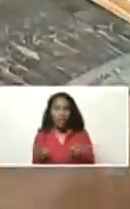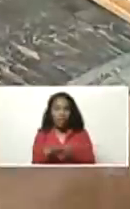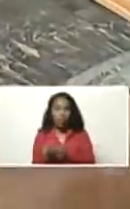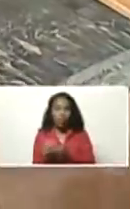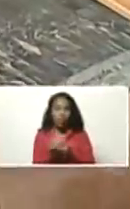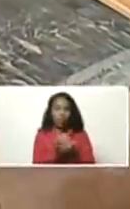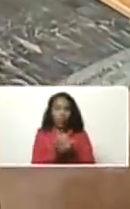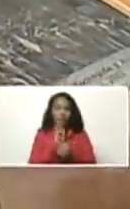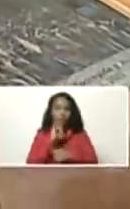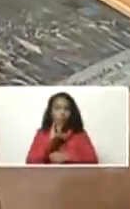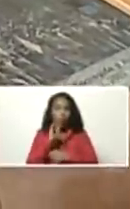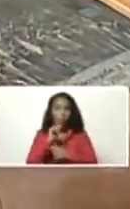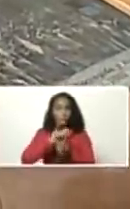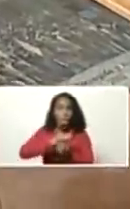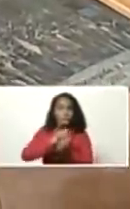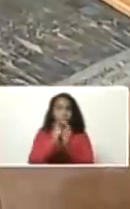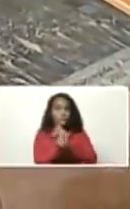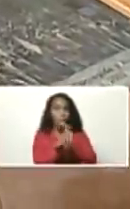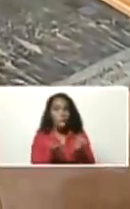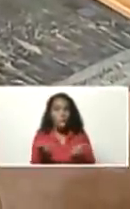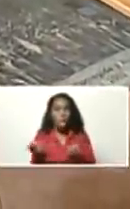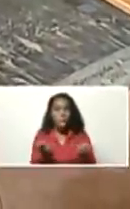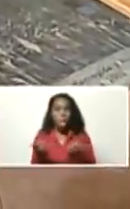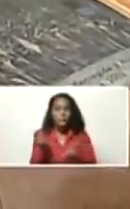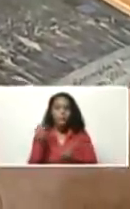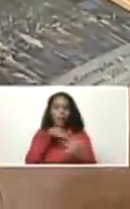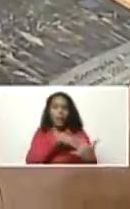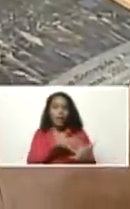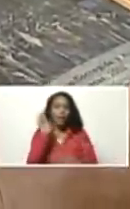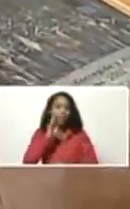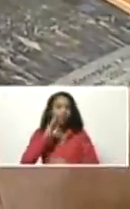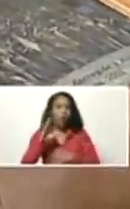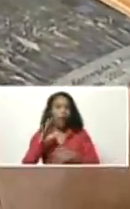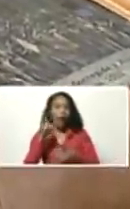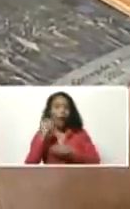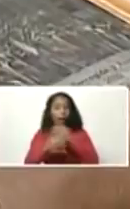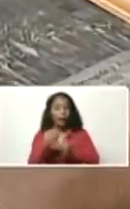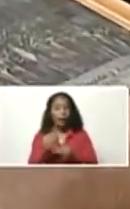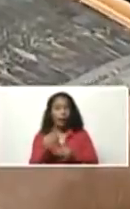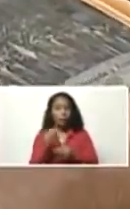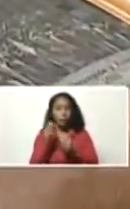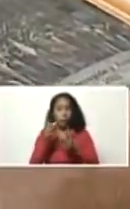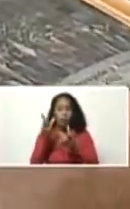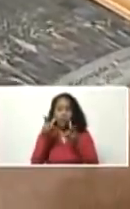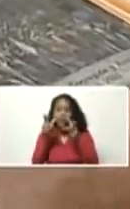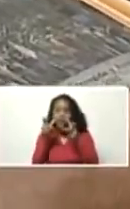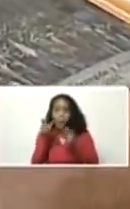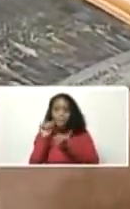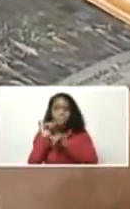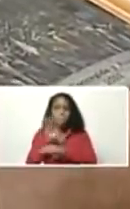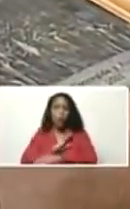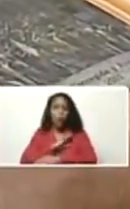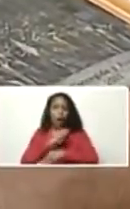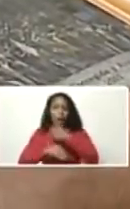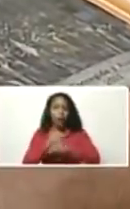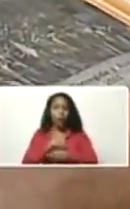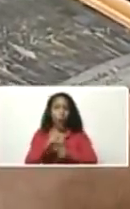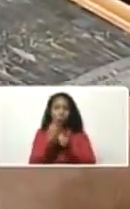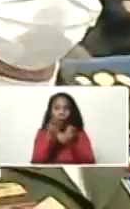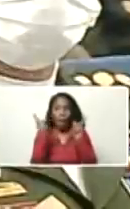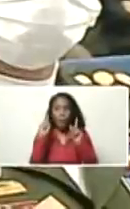de información tergiversada por los laboratorios de guerra sucia al rebotar y ser consumida por los propios conspiradores y el clima creado por